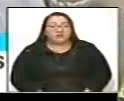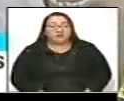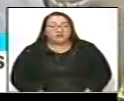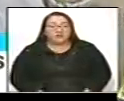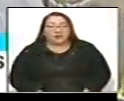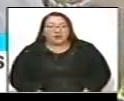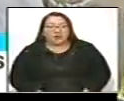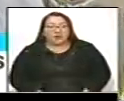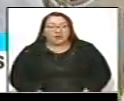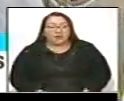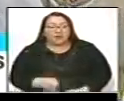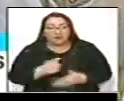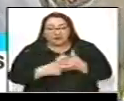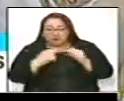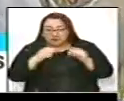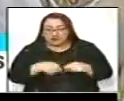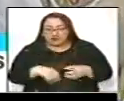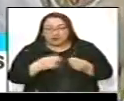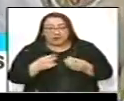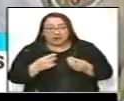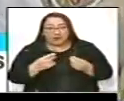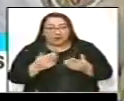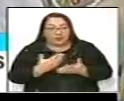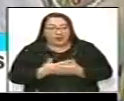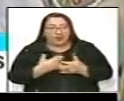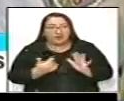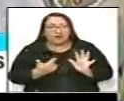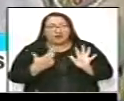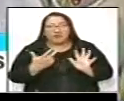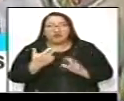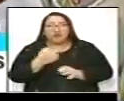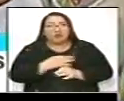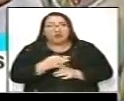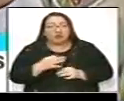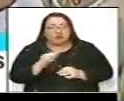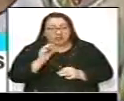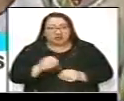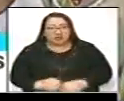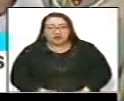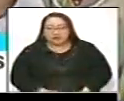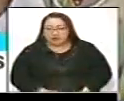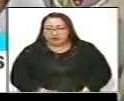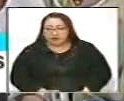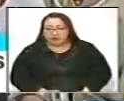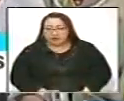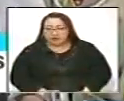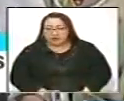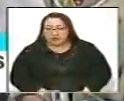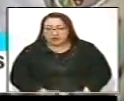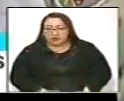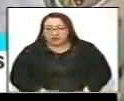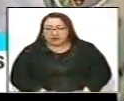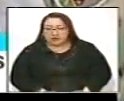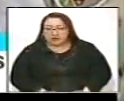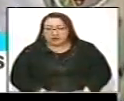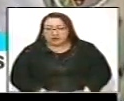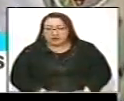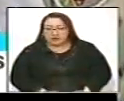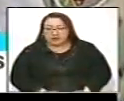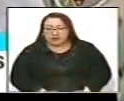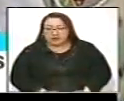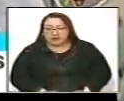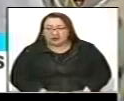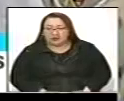hecho de estar acá, de tantas provincias, 7, 8 regiones, si no me equivoco, ¿no es cierto? Oigan, eso es formación